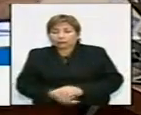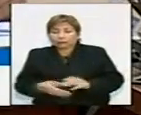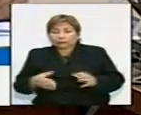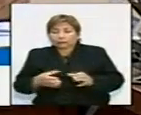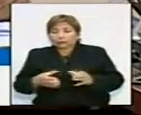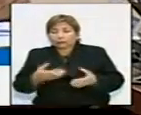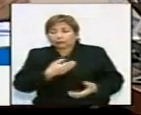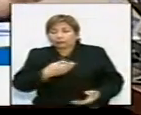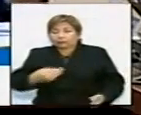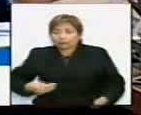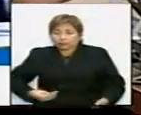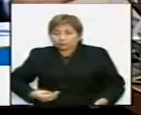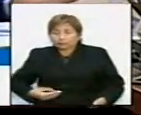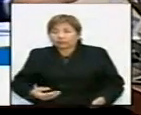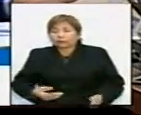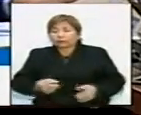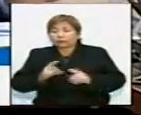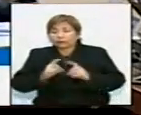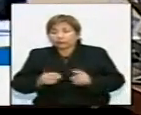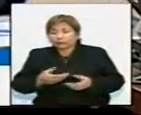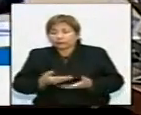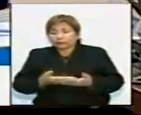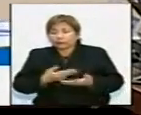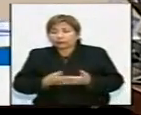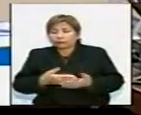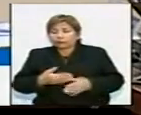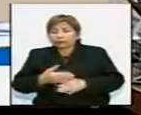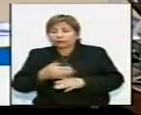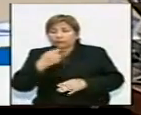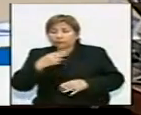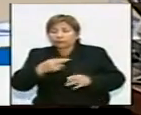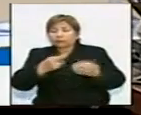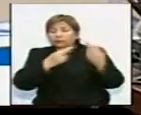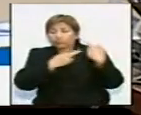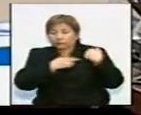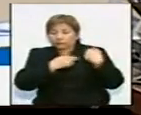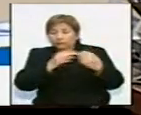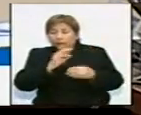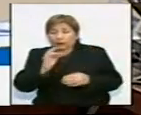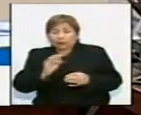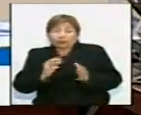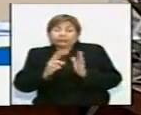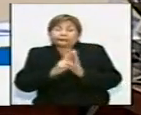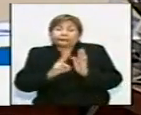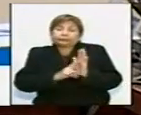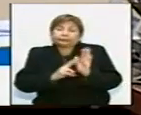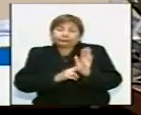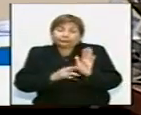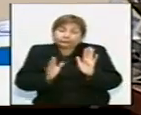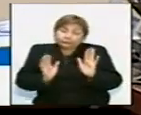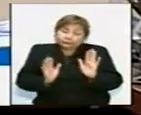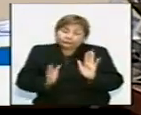o del Ejecutivo? Le pregunto. Entonces hay responsabilidad, que no hay una reglamentación.